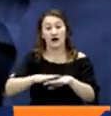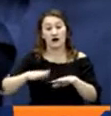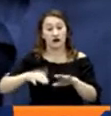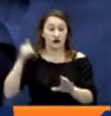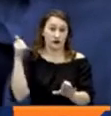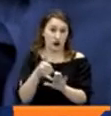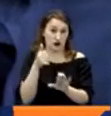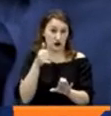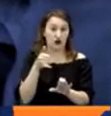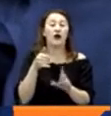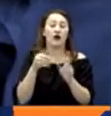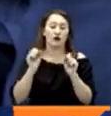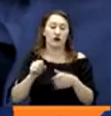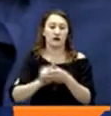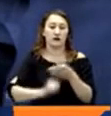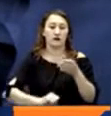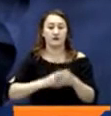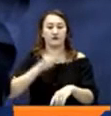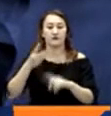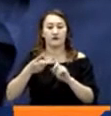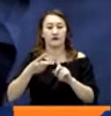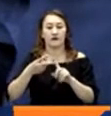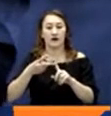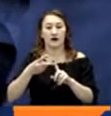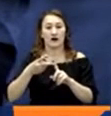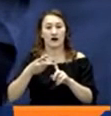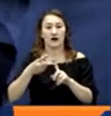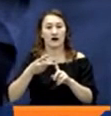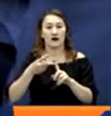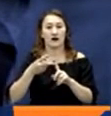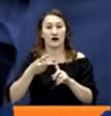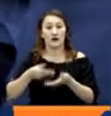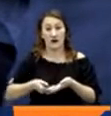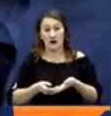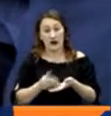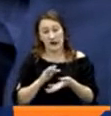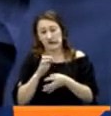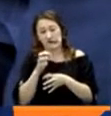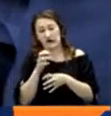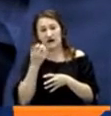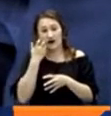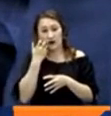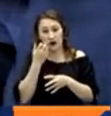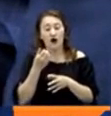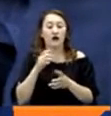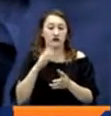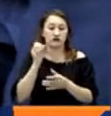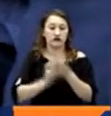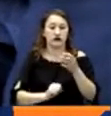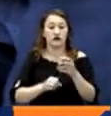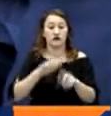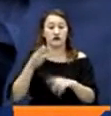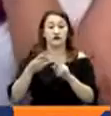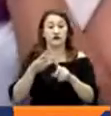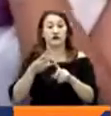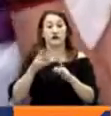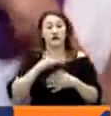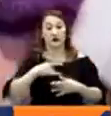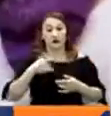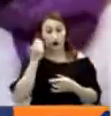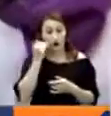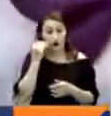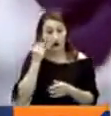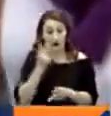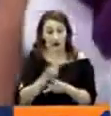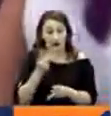resultado de violación. La segunda, si hay malformación del feto. Y la tercera, cuando el embarazo pone en riesgo la salud de la mujer. El